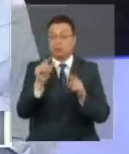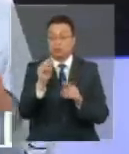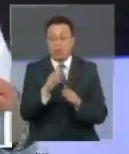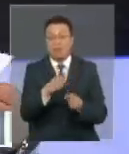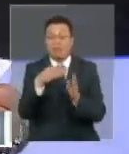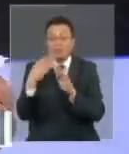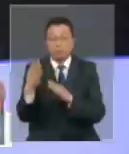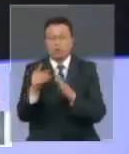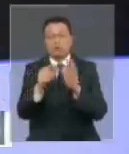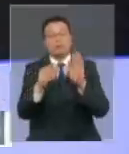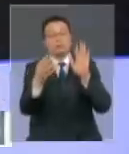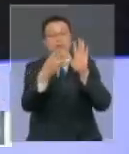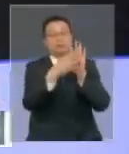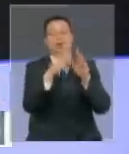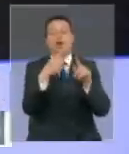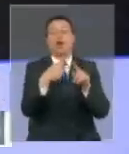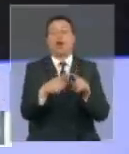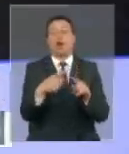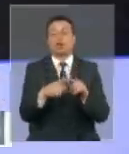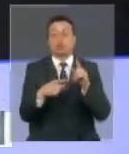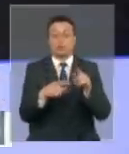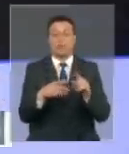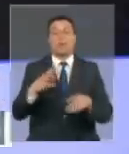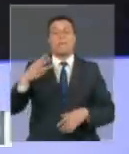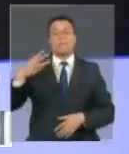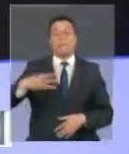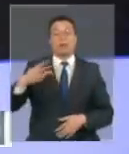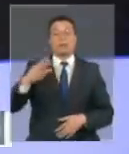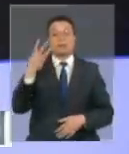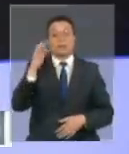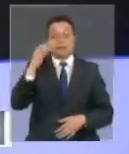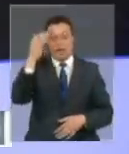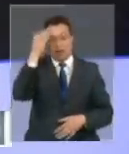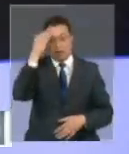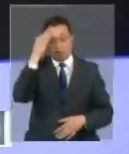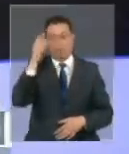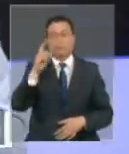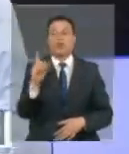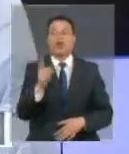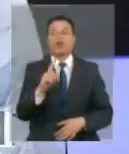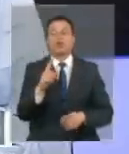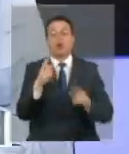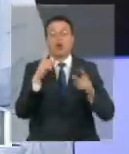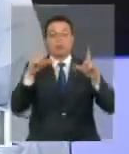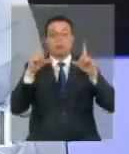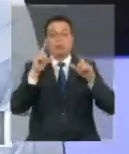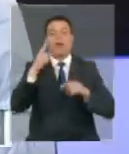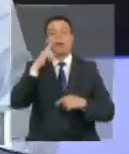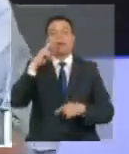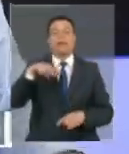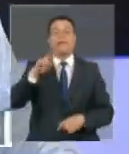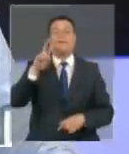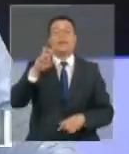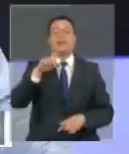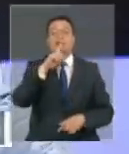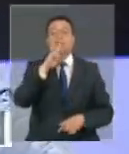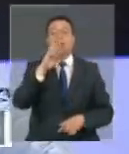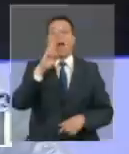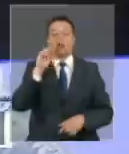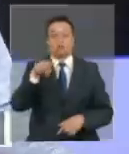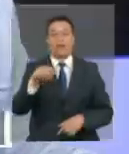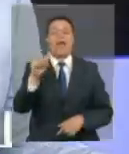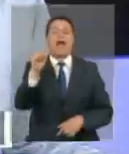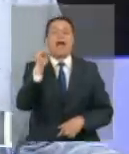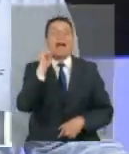rato aparece esto otro. Martes 30 de agosto no se atenderá por inventario. Esto pasó